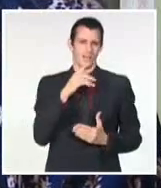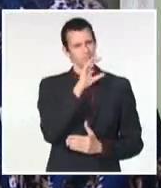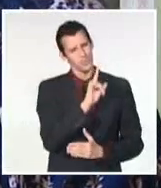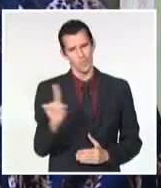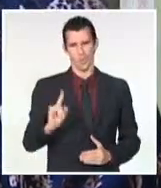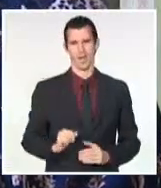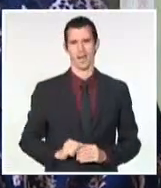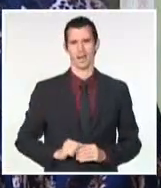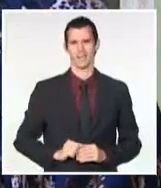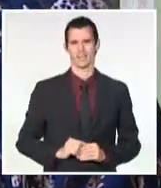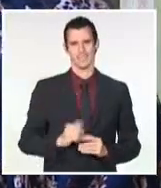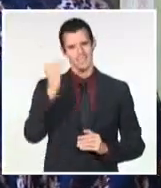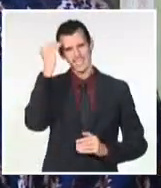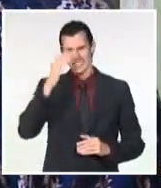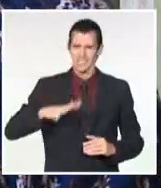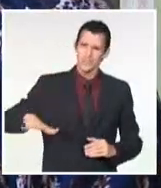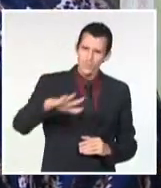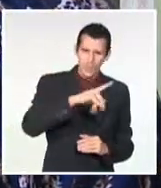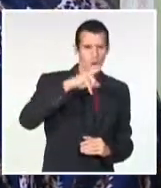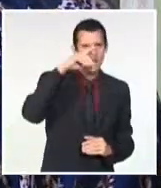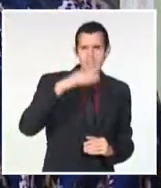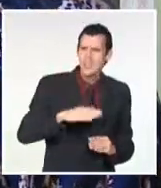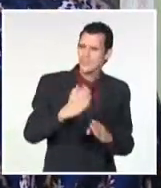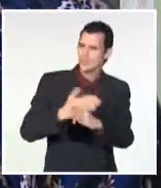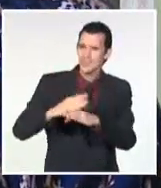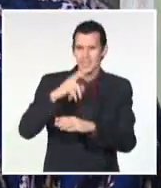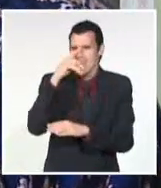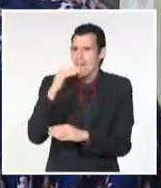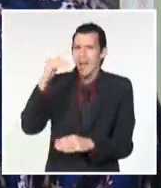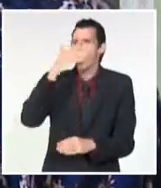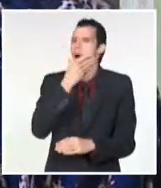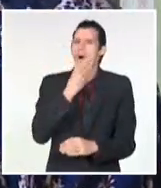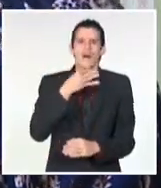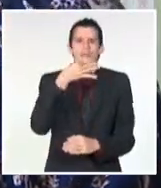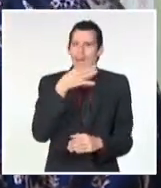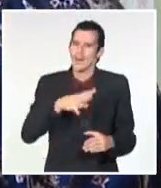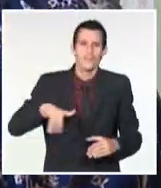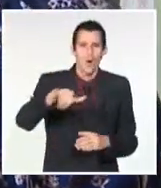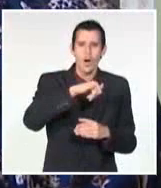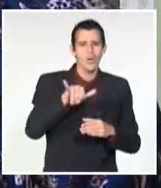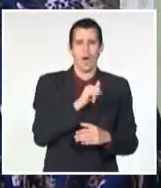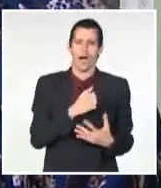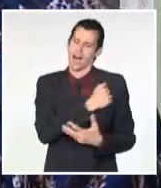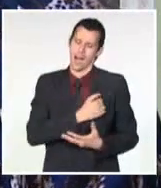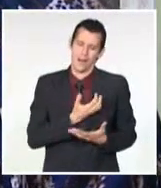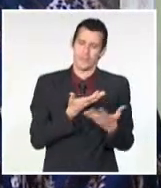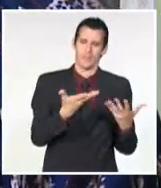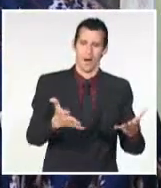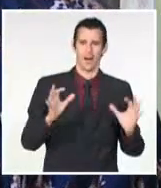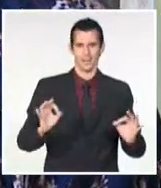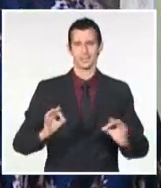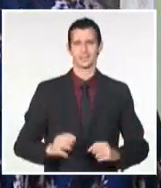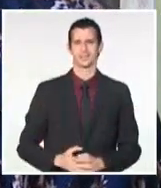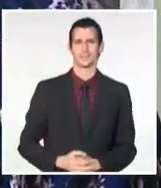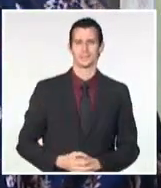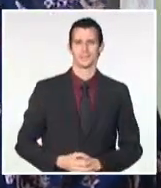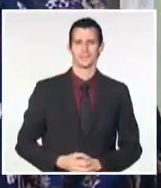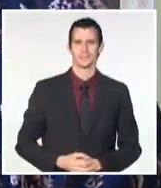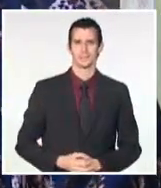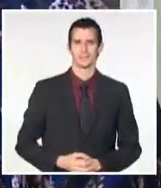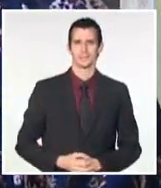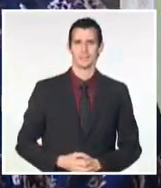muchas generaciones también contó con el amor de ella incondicional para las personas, desde las personas más